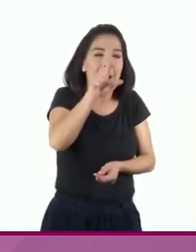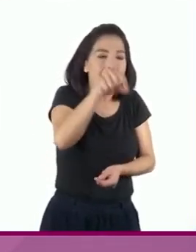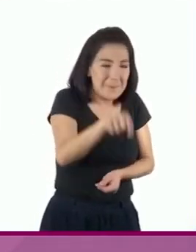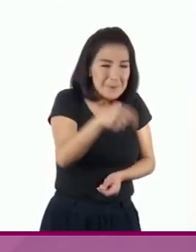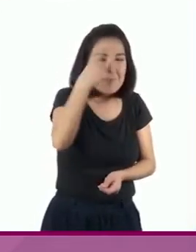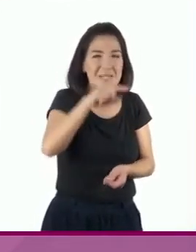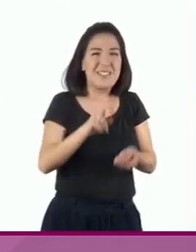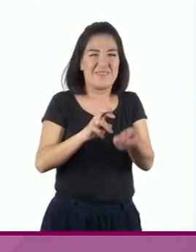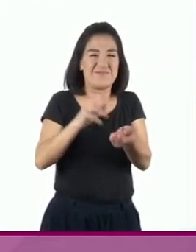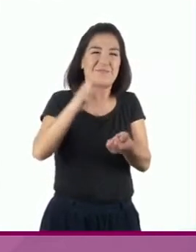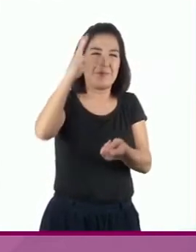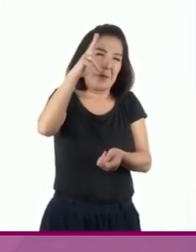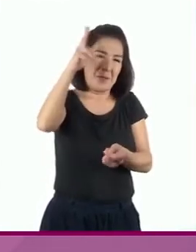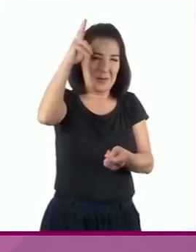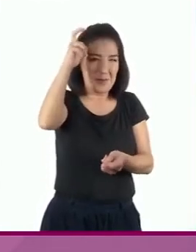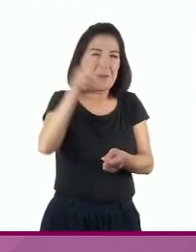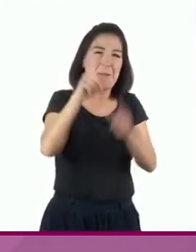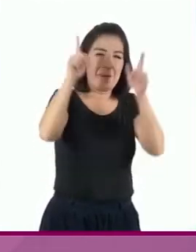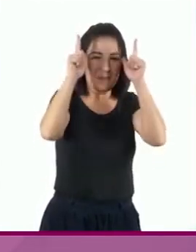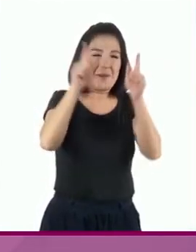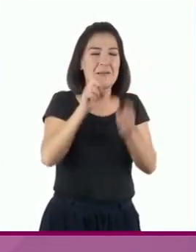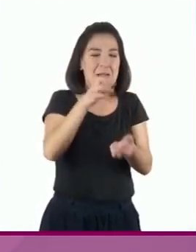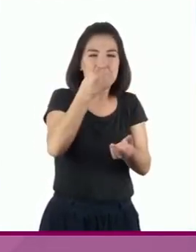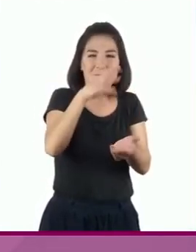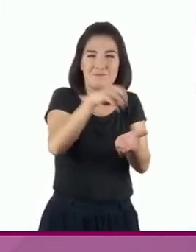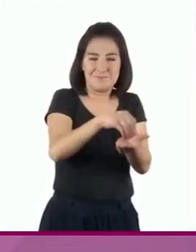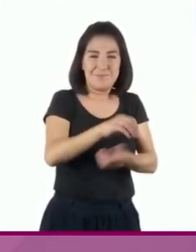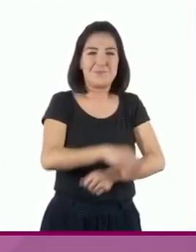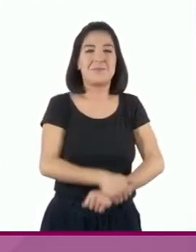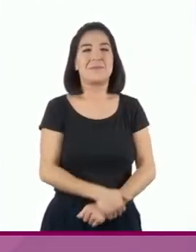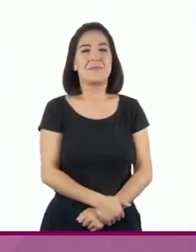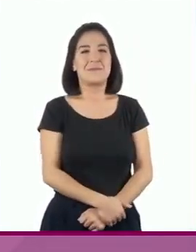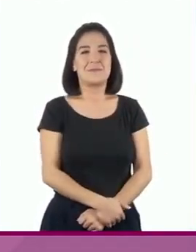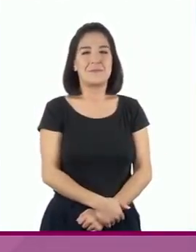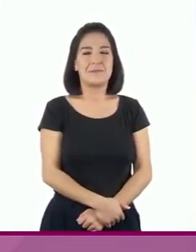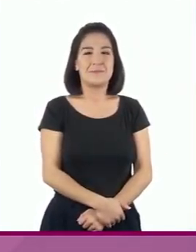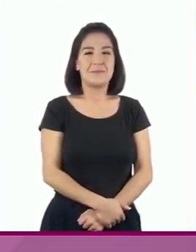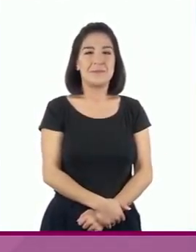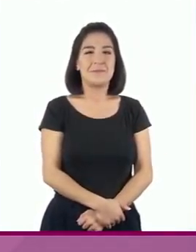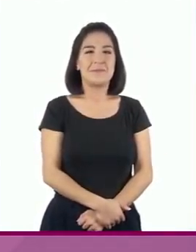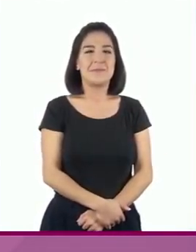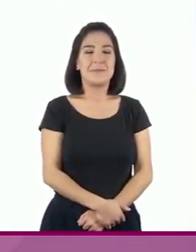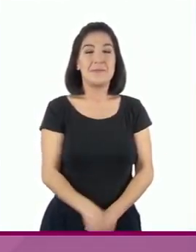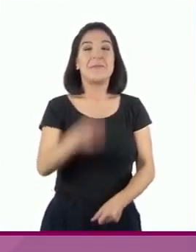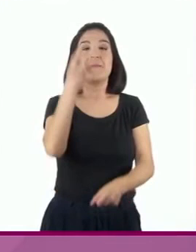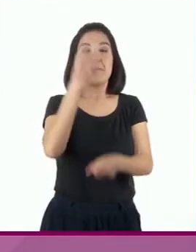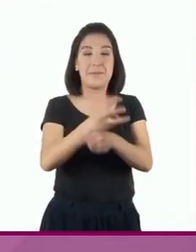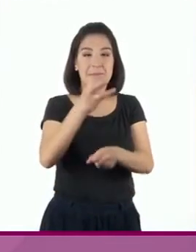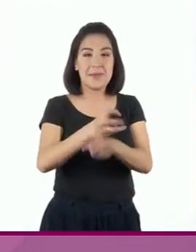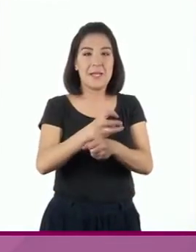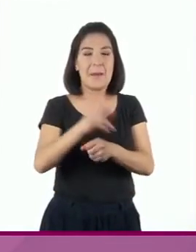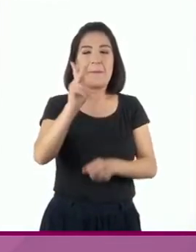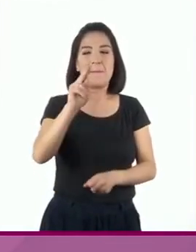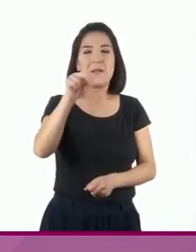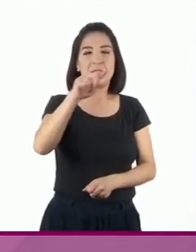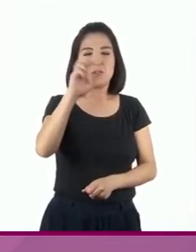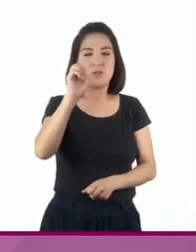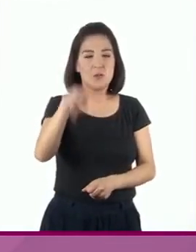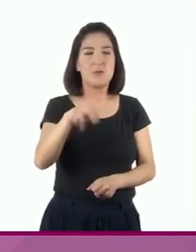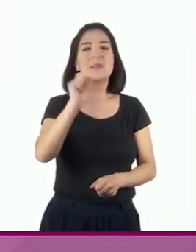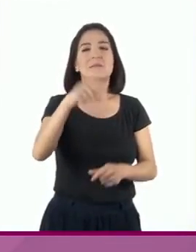El siguiente es el pinzón cantor. El resultado es 2B, pues tiene un pico delgado y pequeño, que